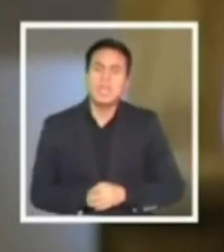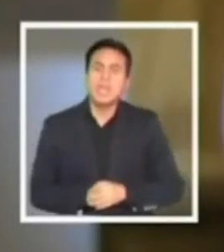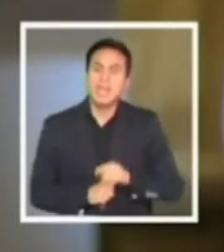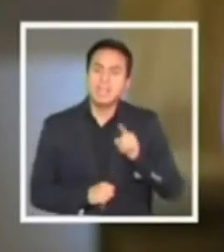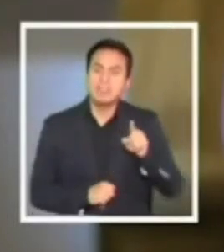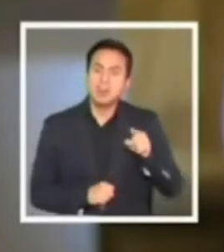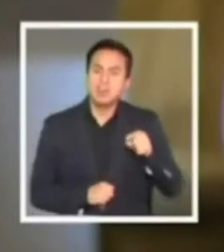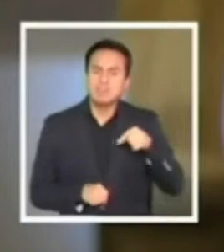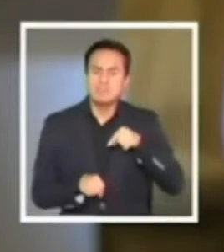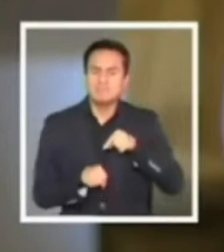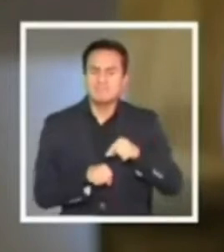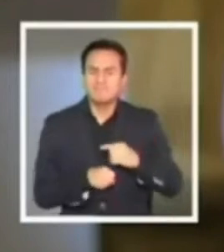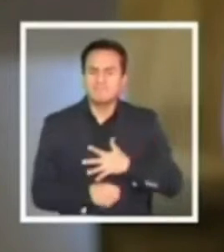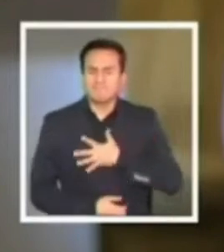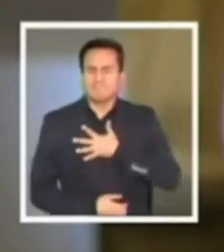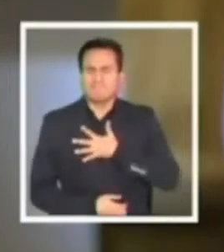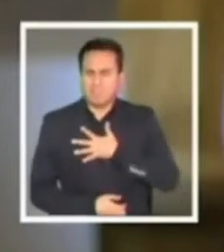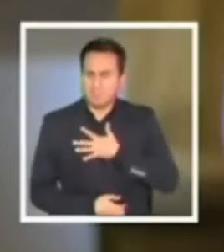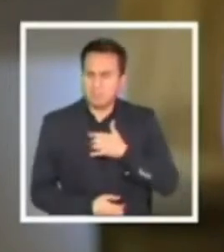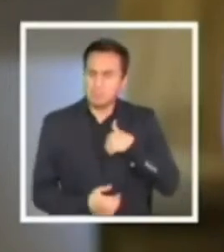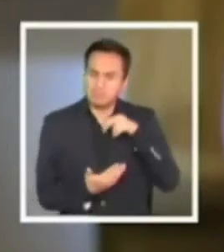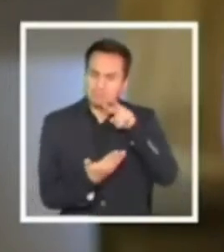Esto me impactó mucho,